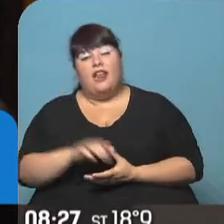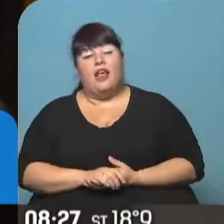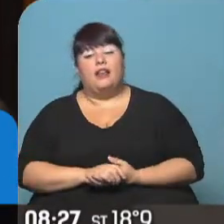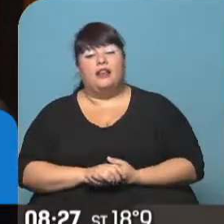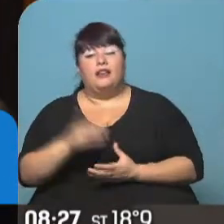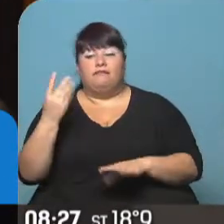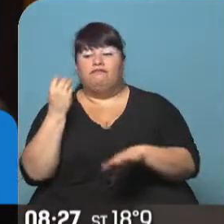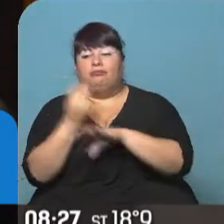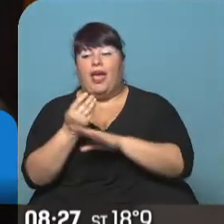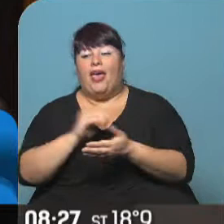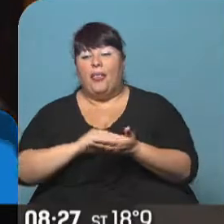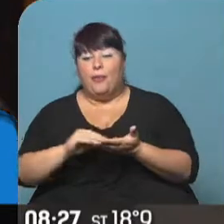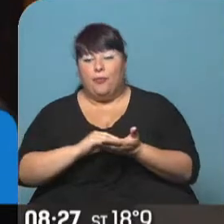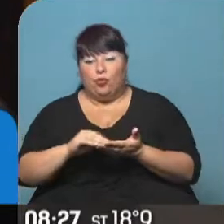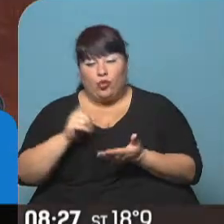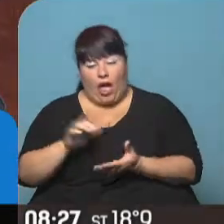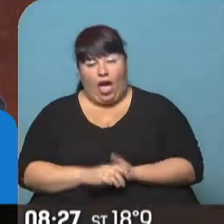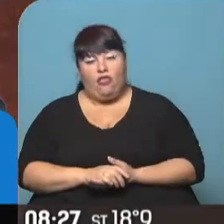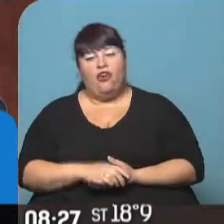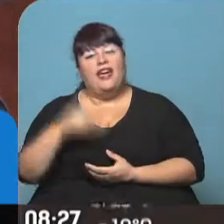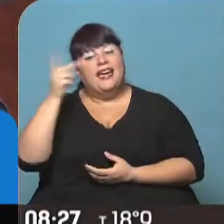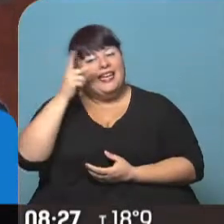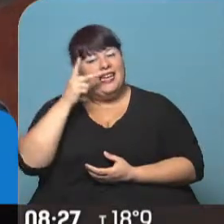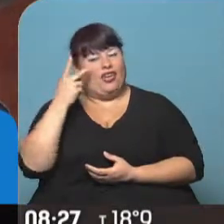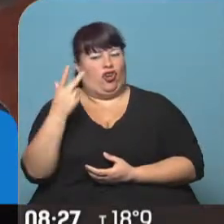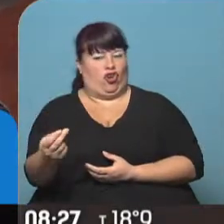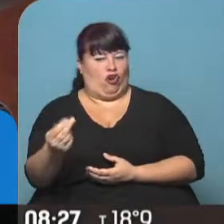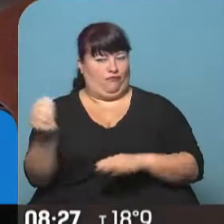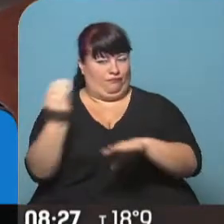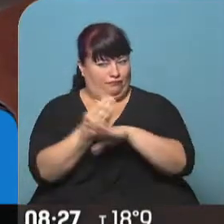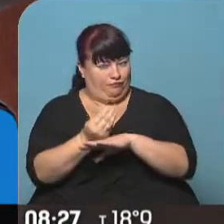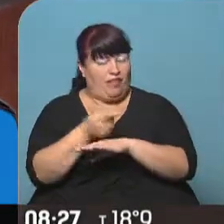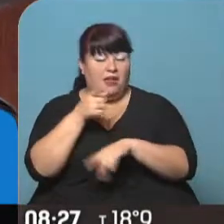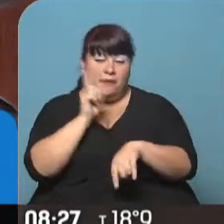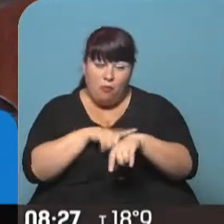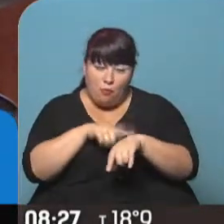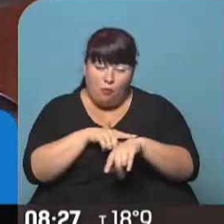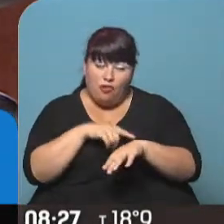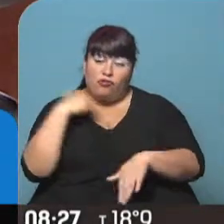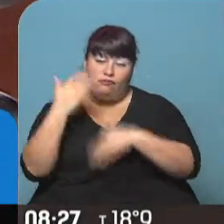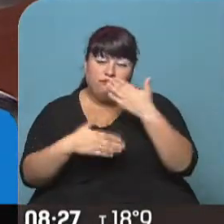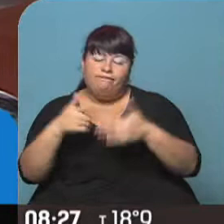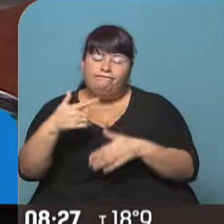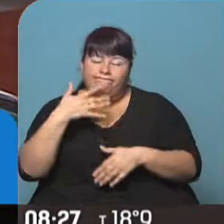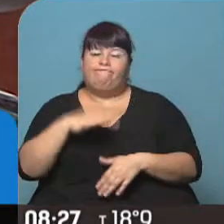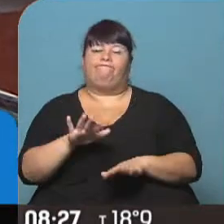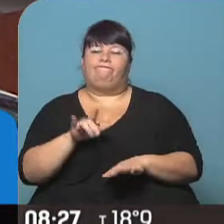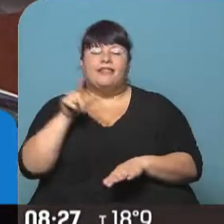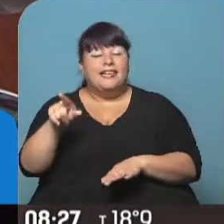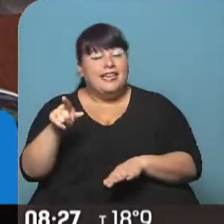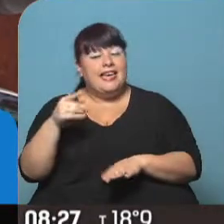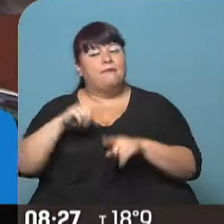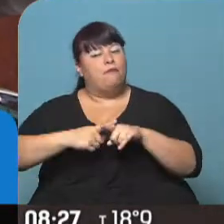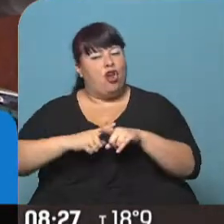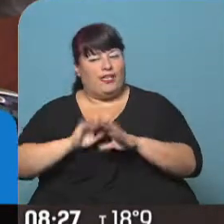ser candidato a diputado y Kirchner tampoco lo deja asumir. Y desde entonces él entendió que su lugar